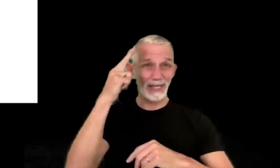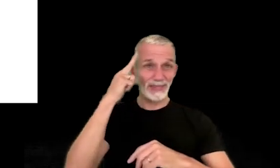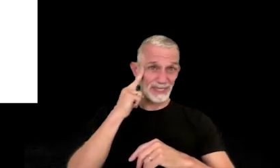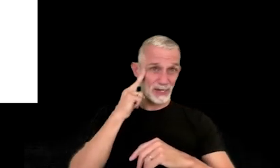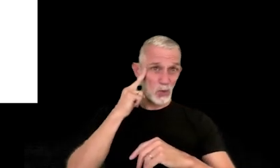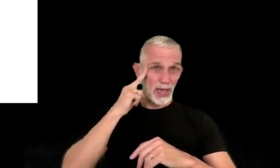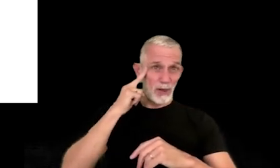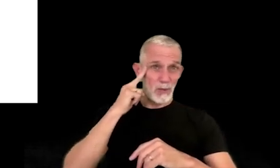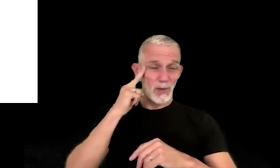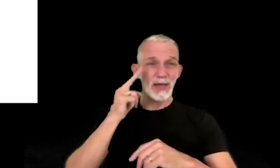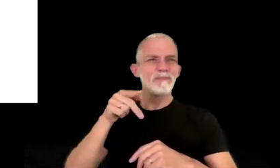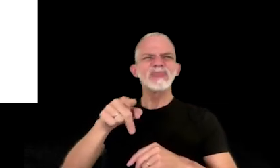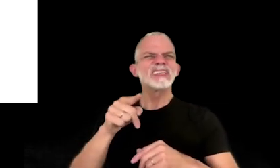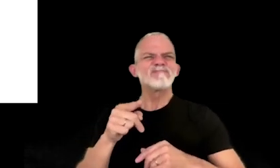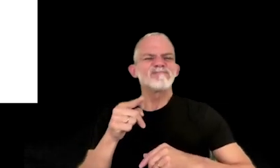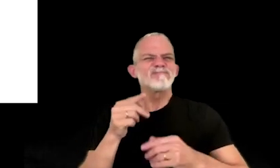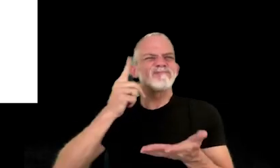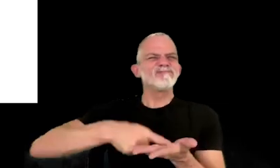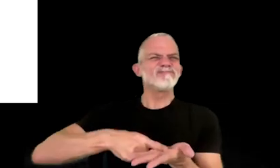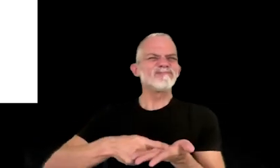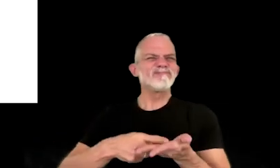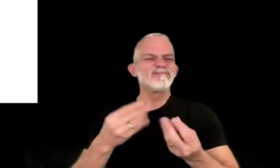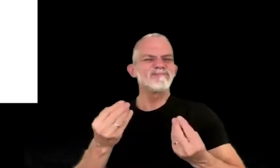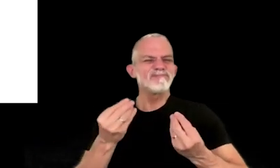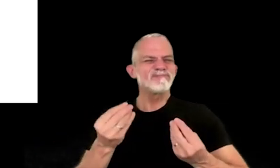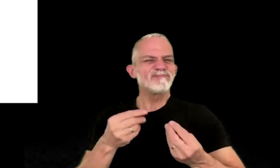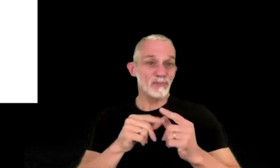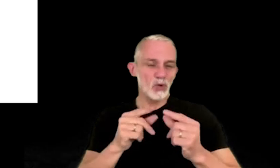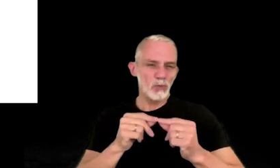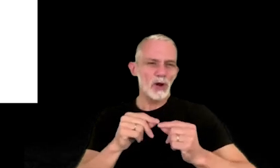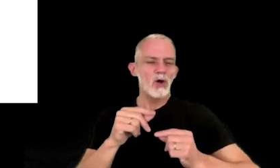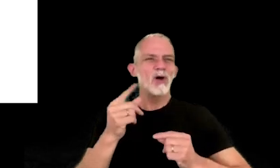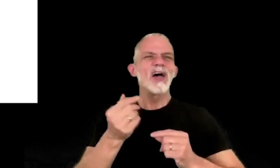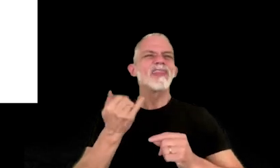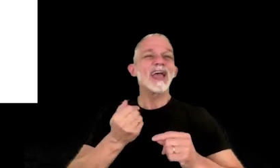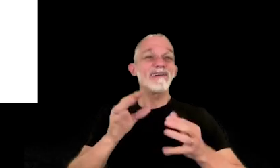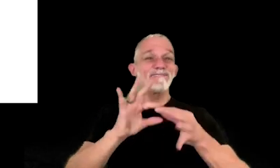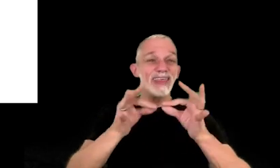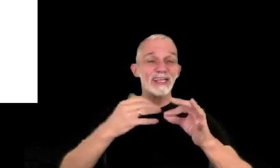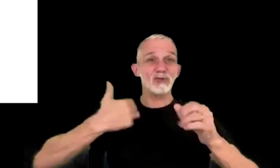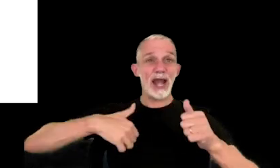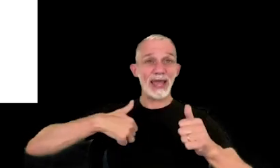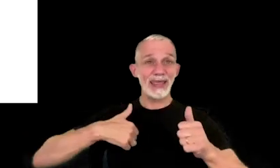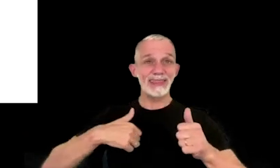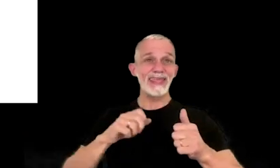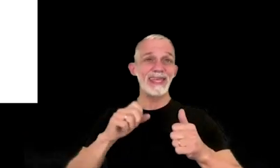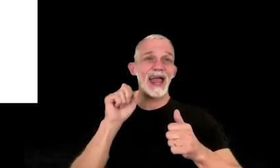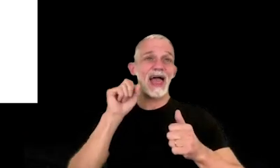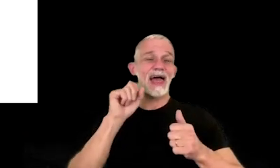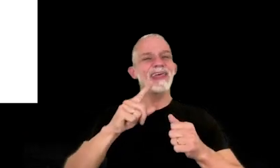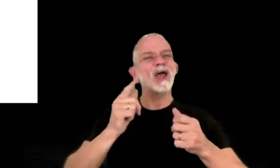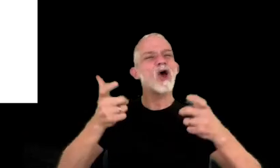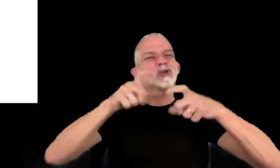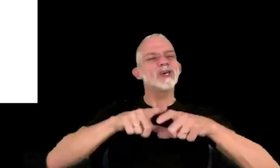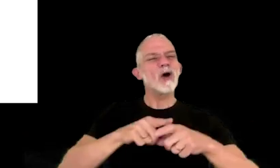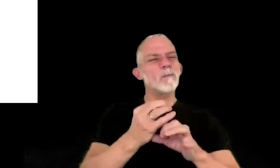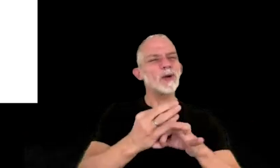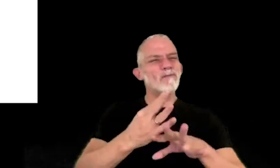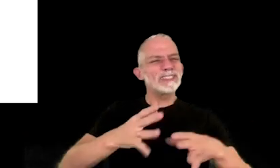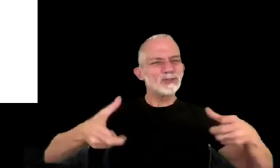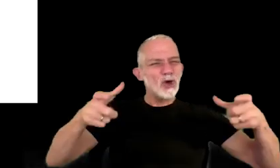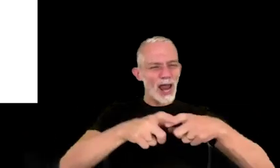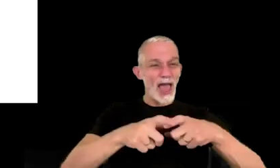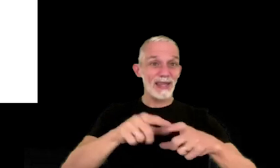1129. Esta resolución 1129 es de la Federación Argentina de Consejos Profesionales de